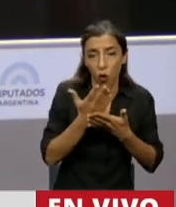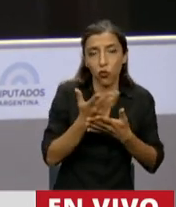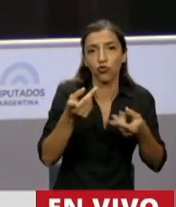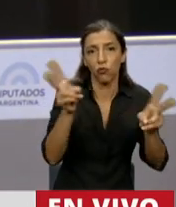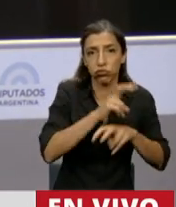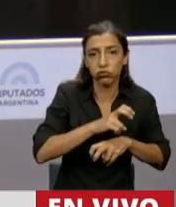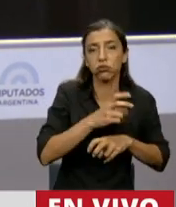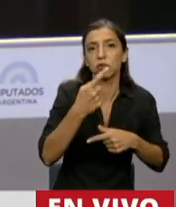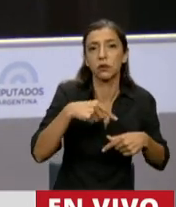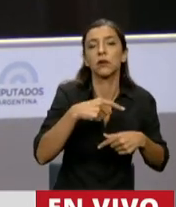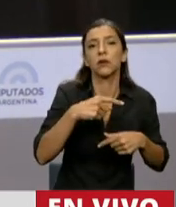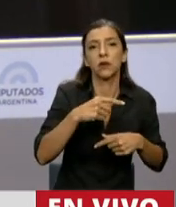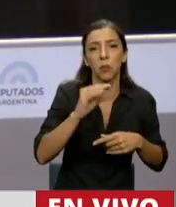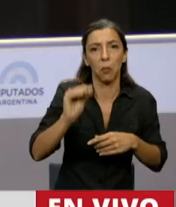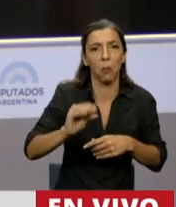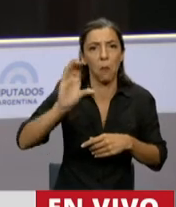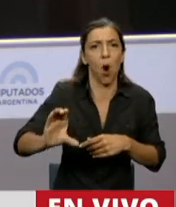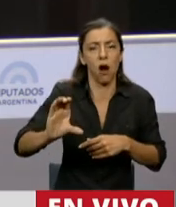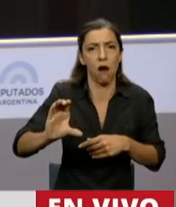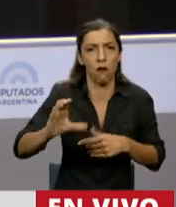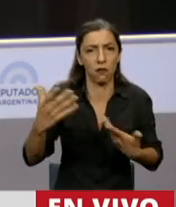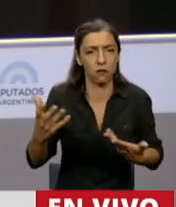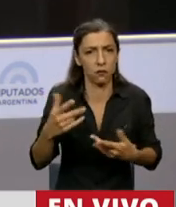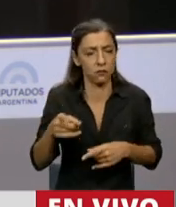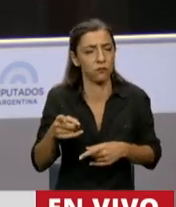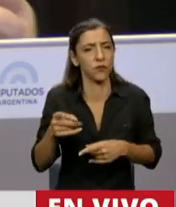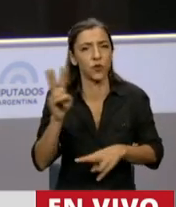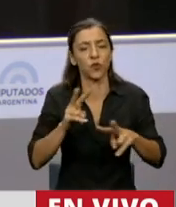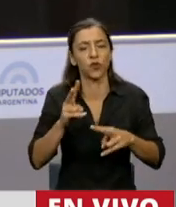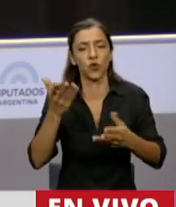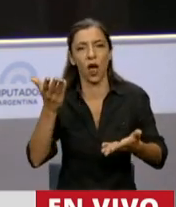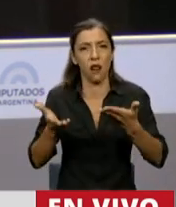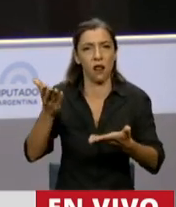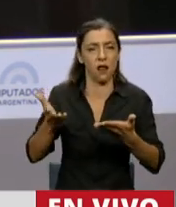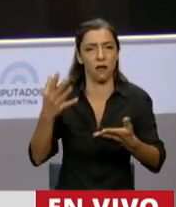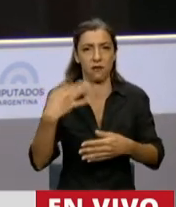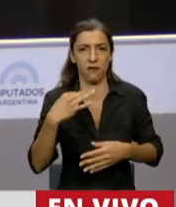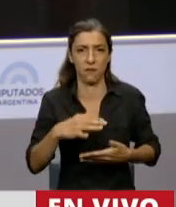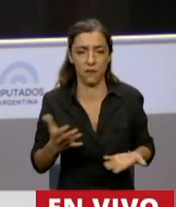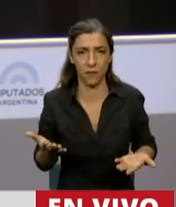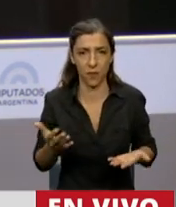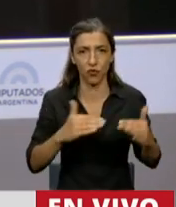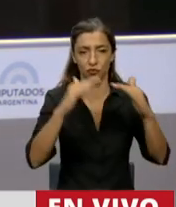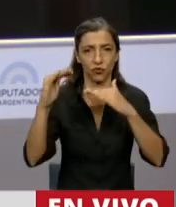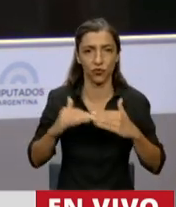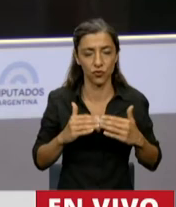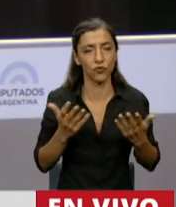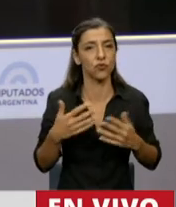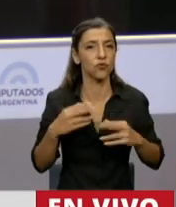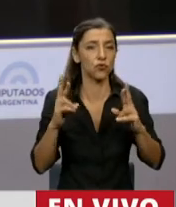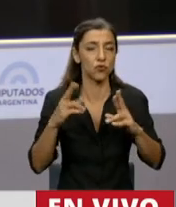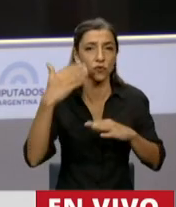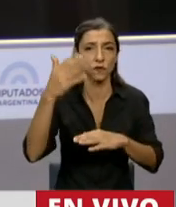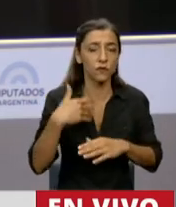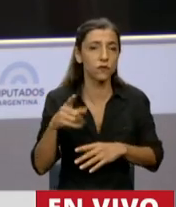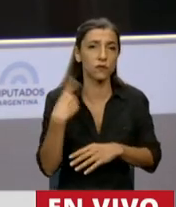interior esto es lo que tenemos que buscar compensar por supuesto que esperamos que en el futuro podamos discutir una ley